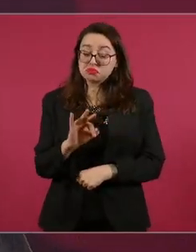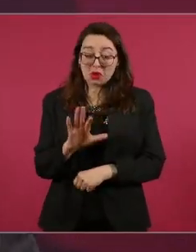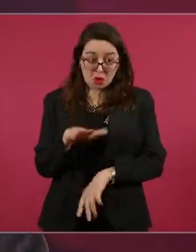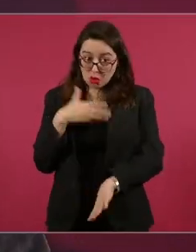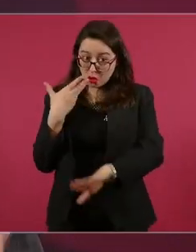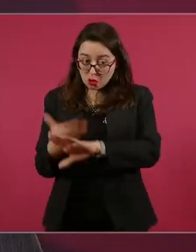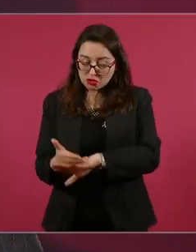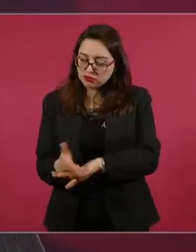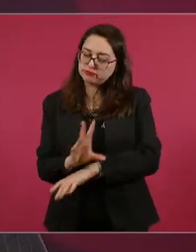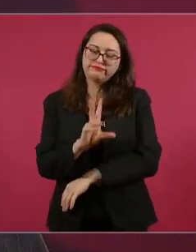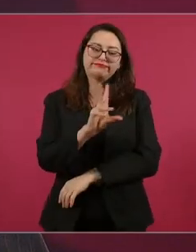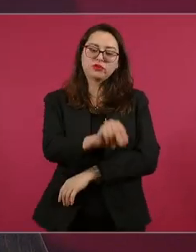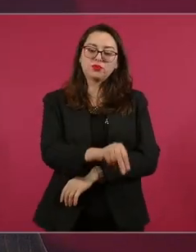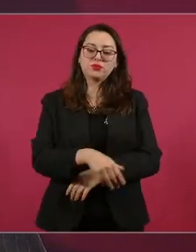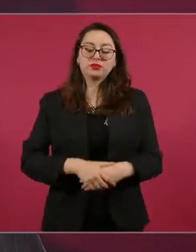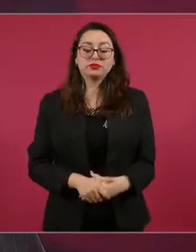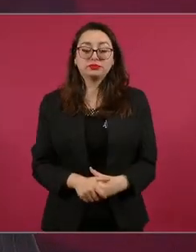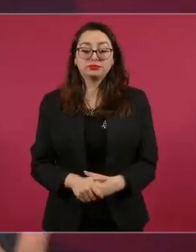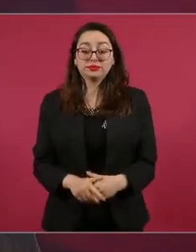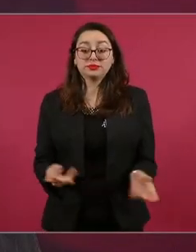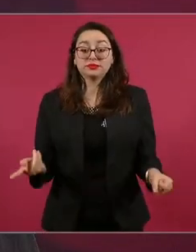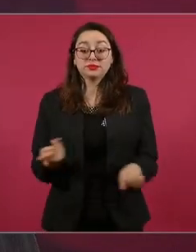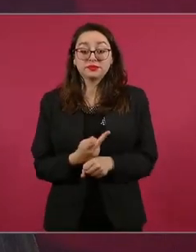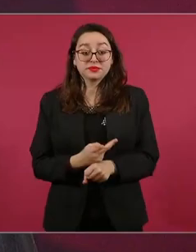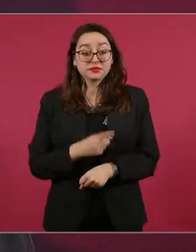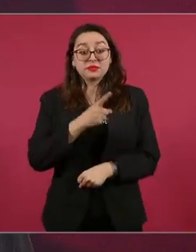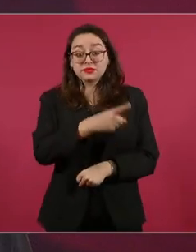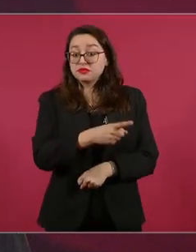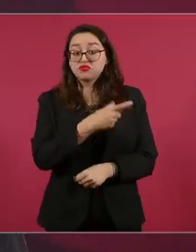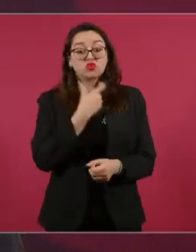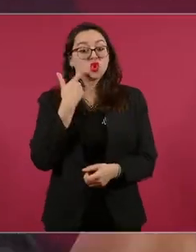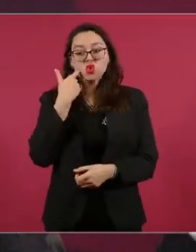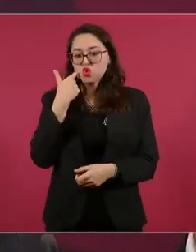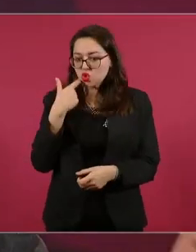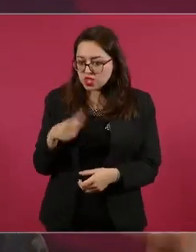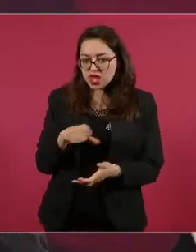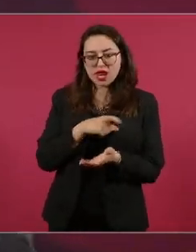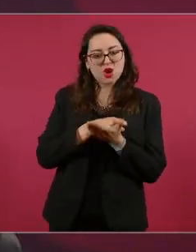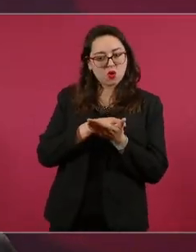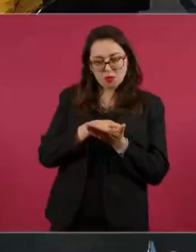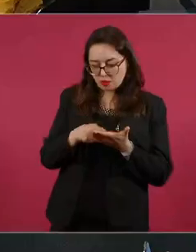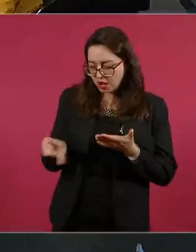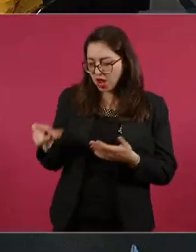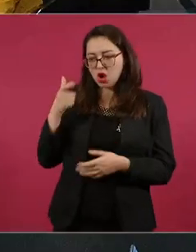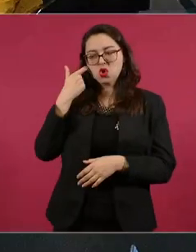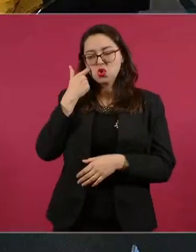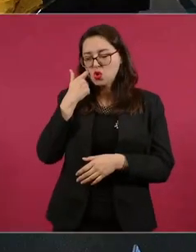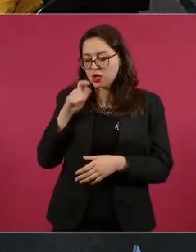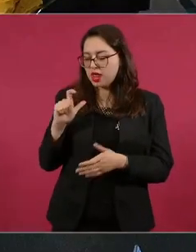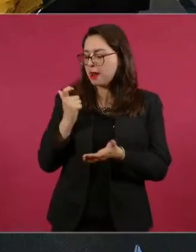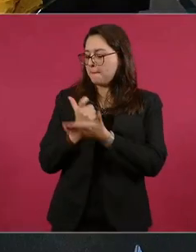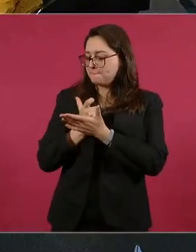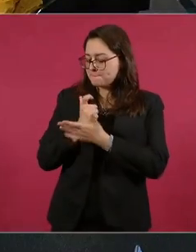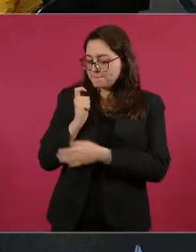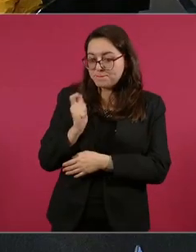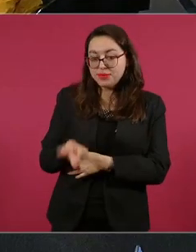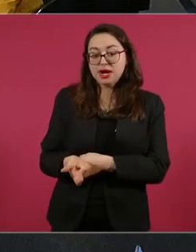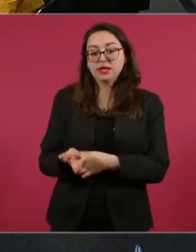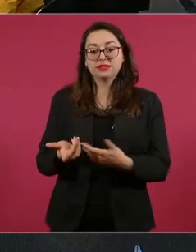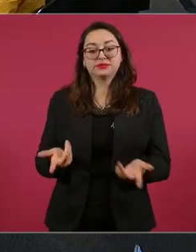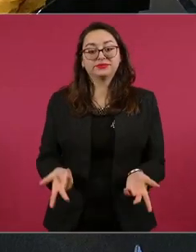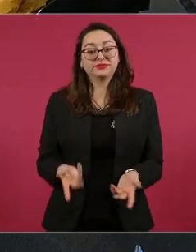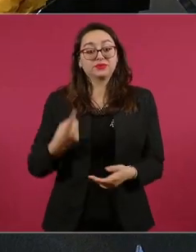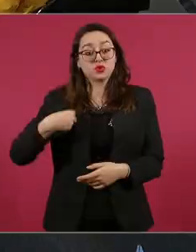como ya no quieren adquirirlo, que eso de los 500 millones lo íbamos a